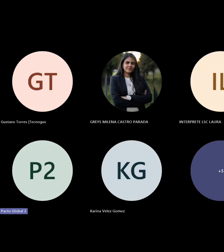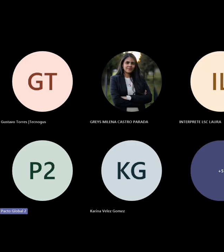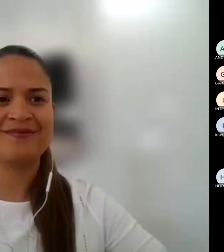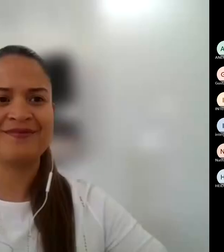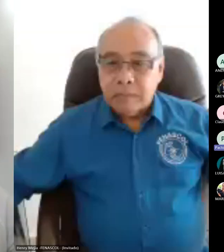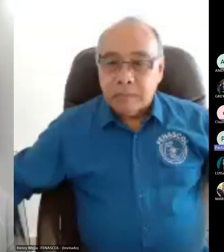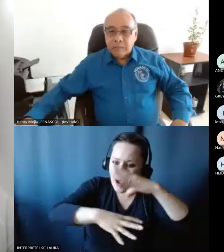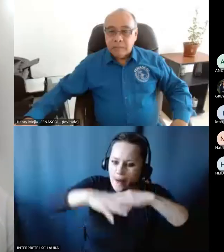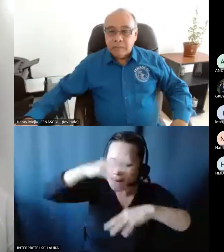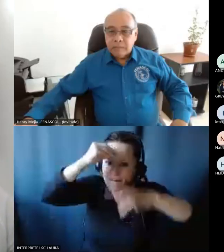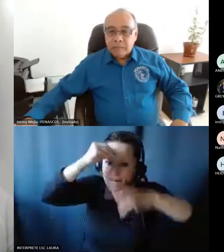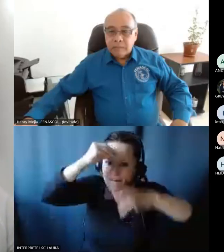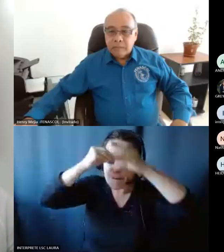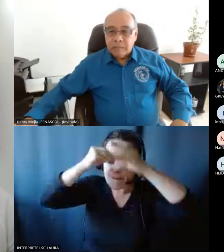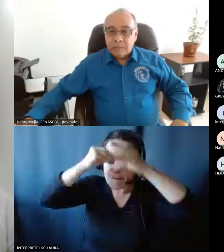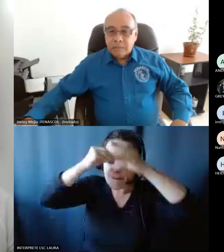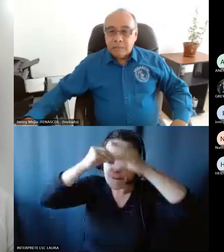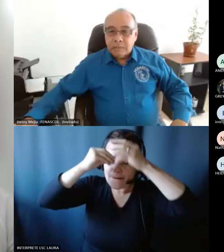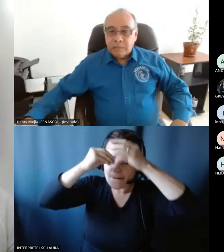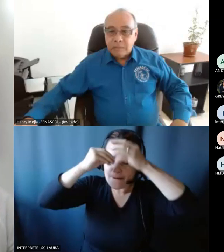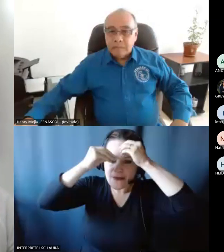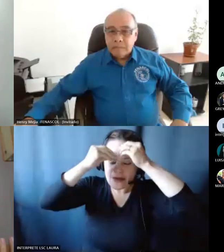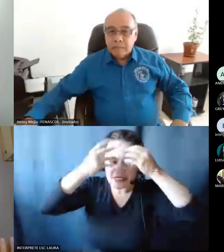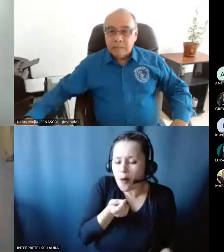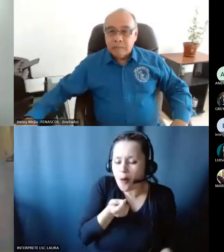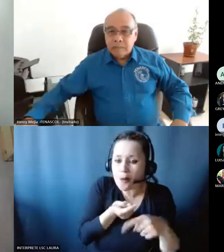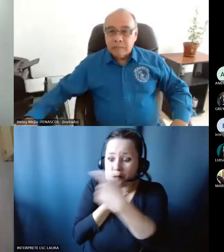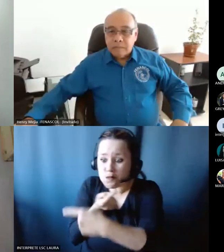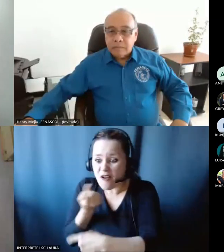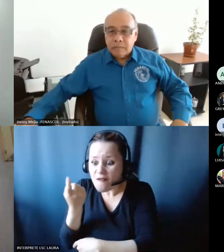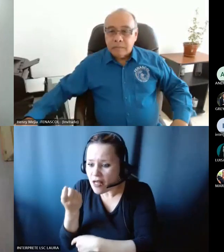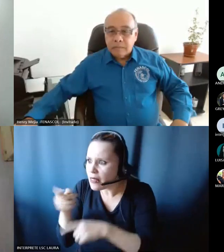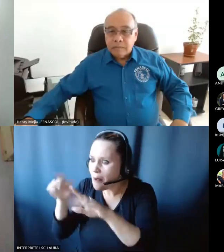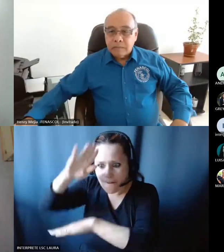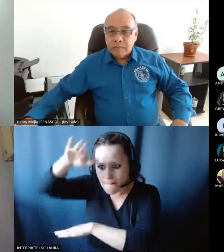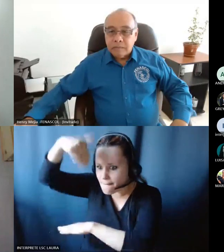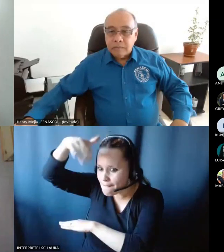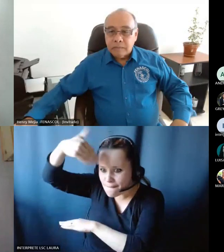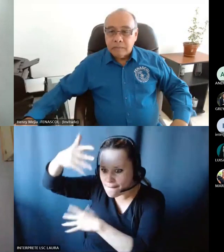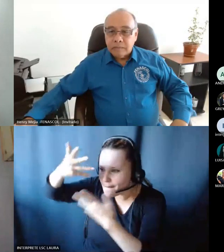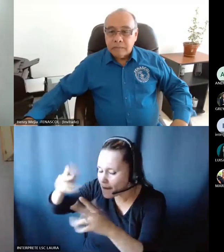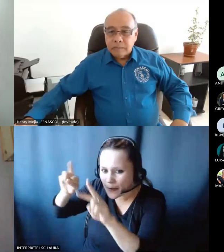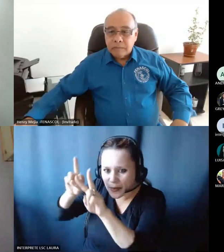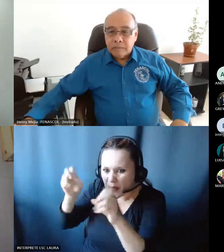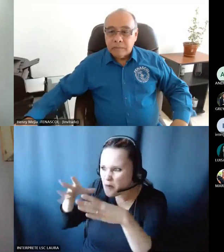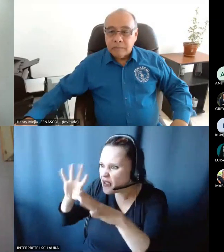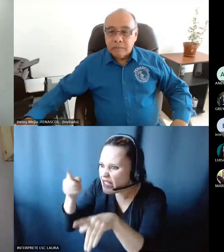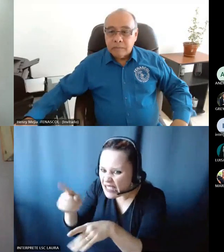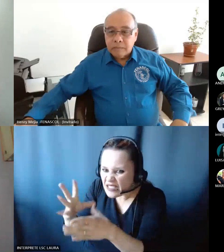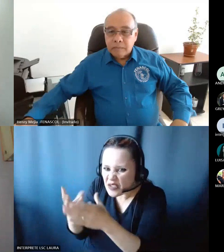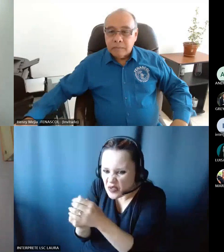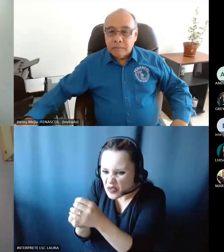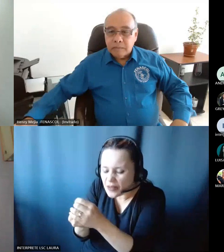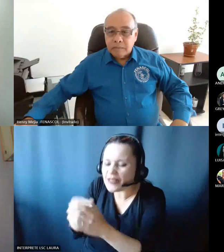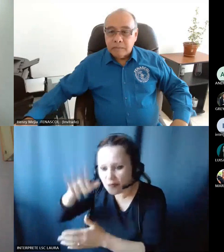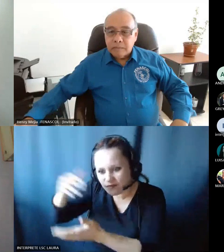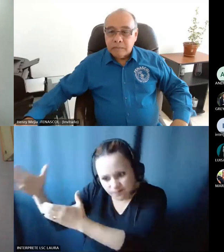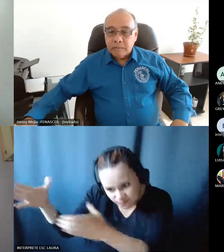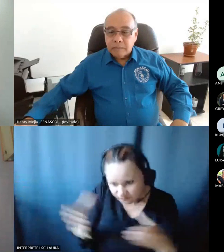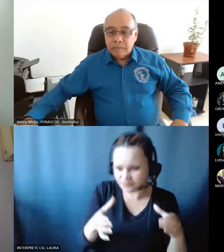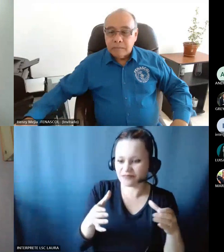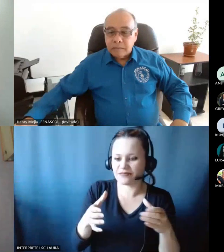debemos ir donde los que todavía no tienen ese conocimiento y traerlos maravilloso